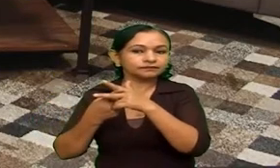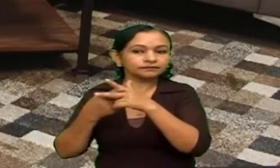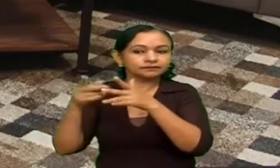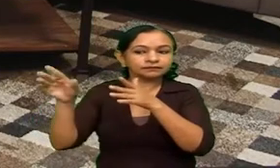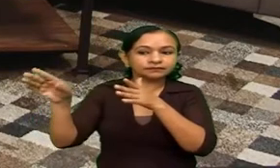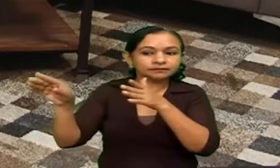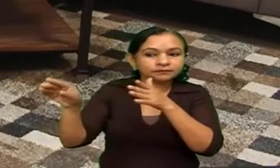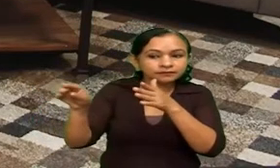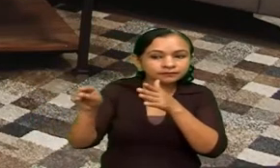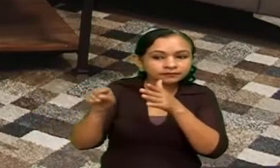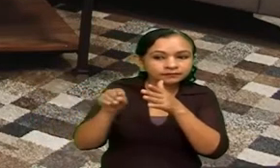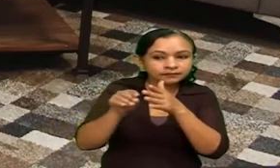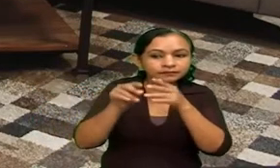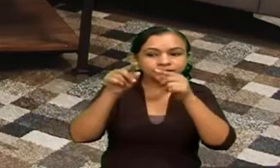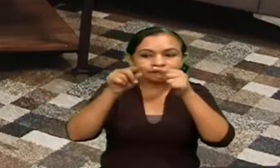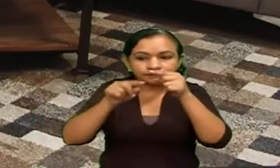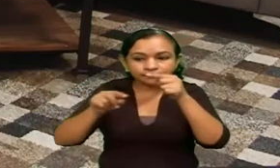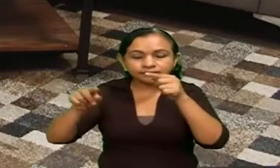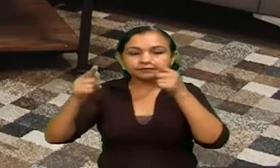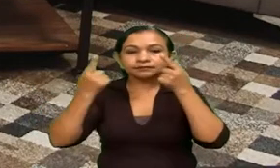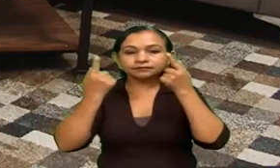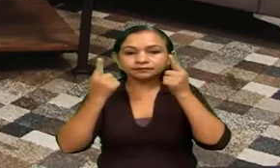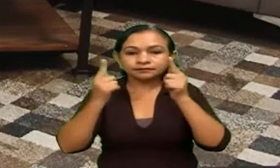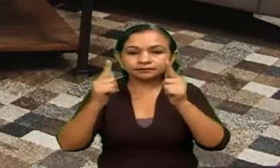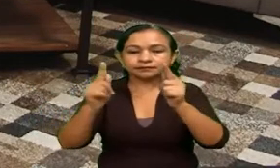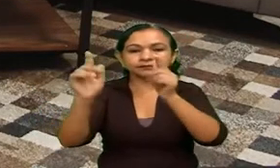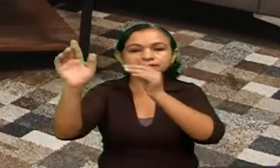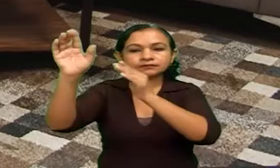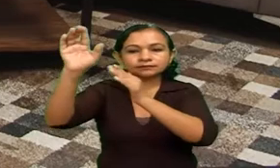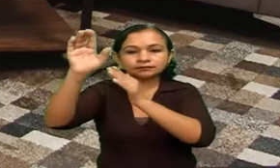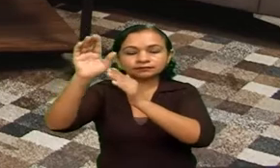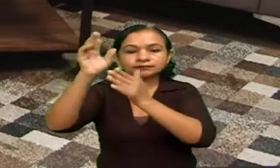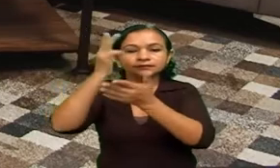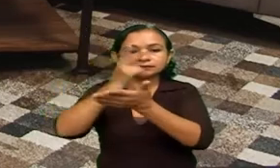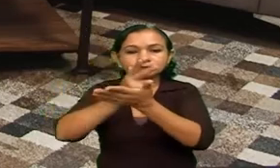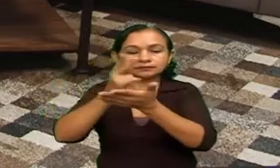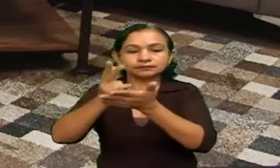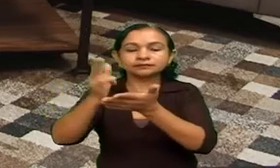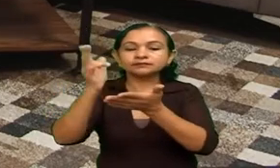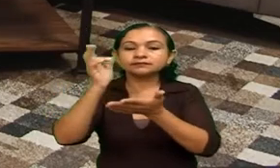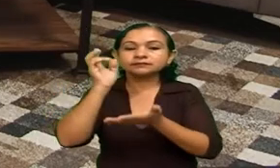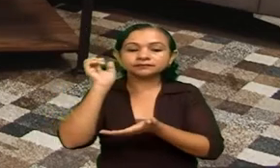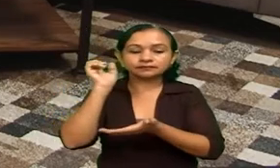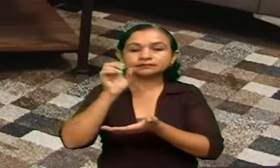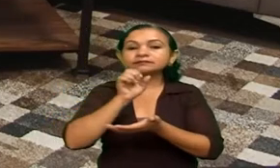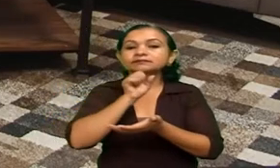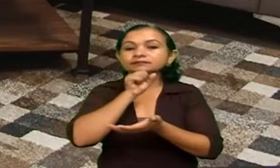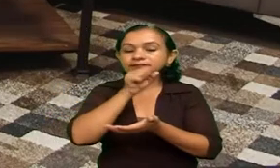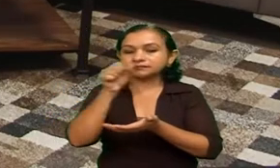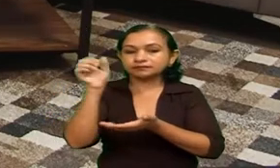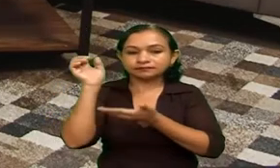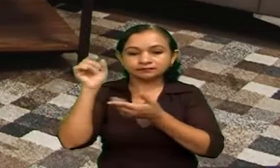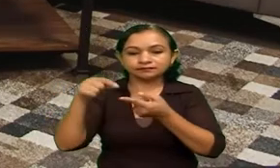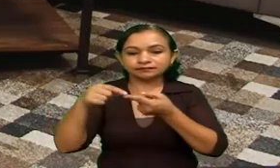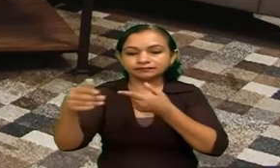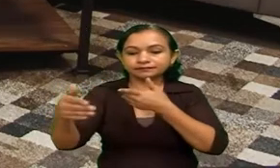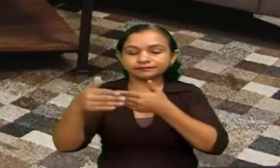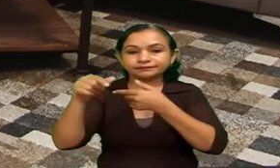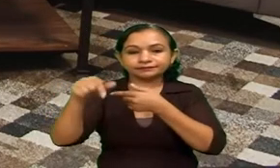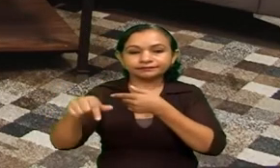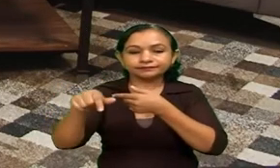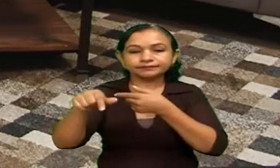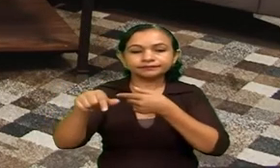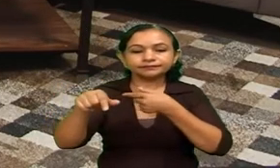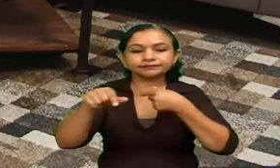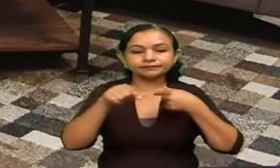energía a Chinandega, a Corinto, a Chichigalpa y el Viejo, ¿verdad? Tenemos las plantas